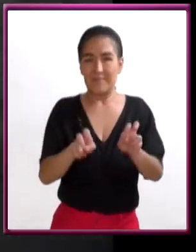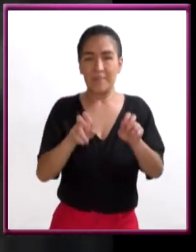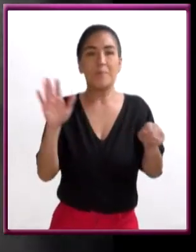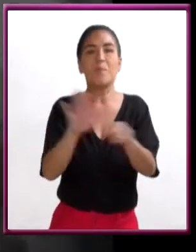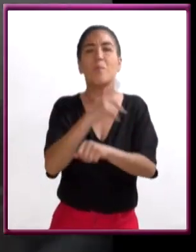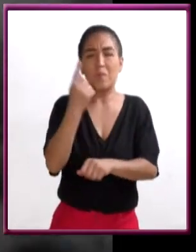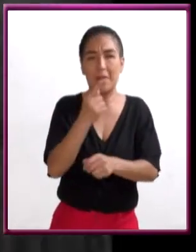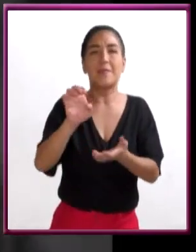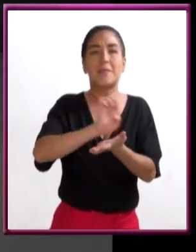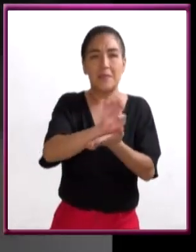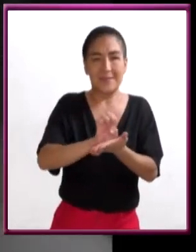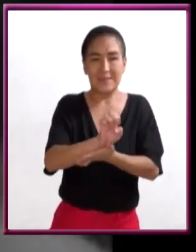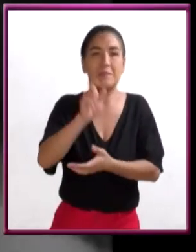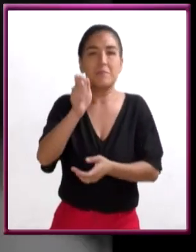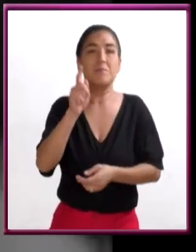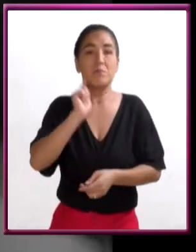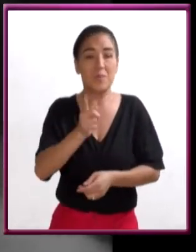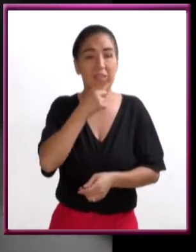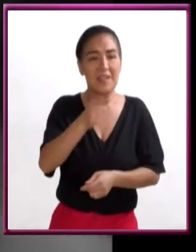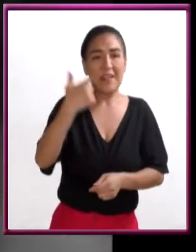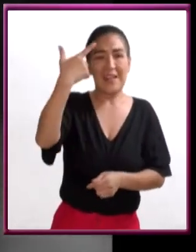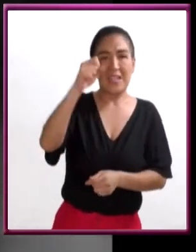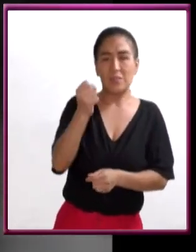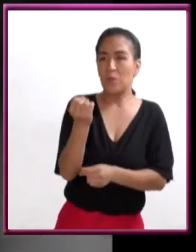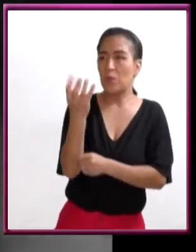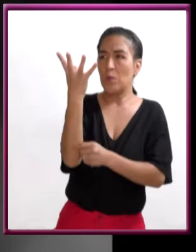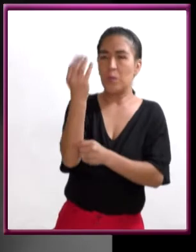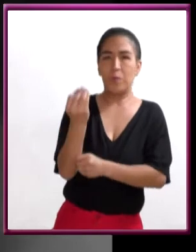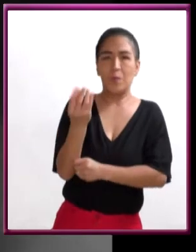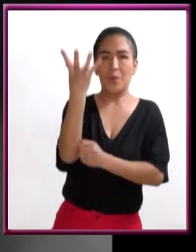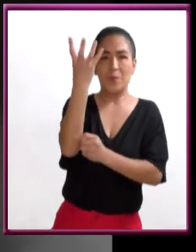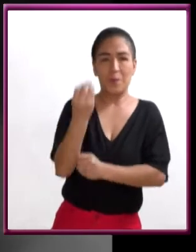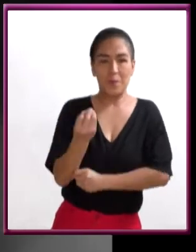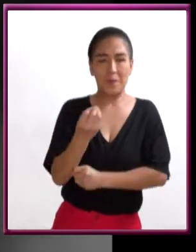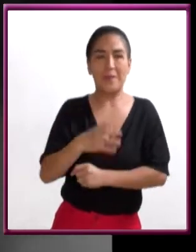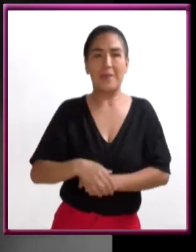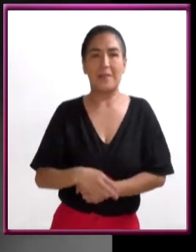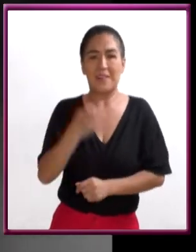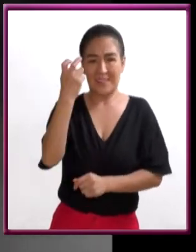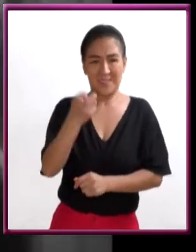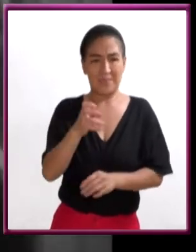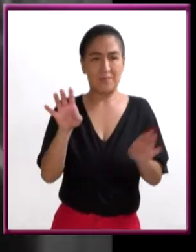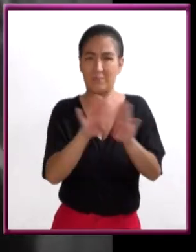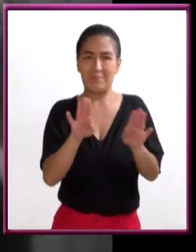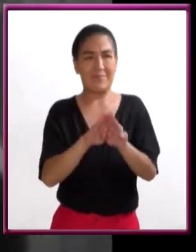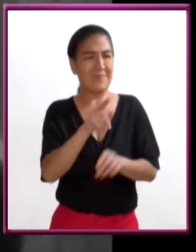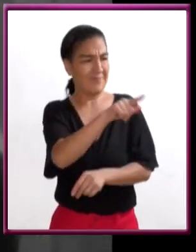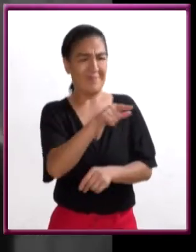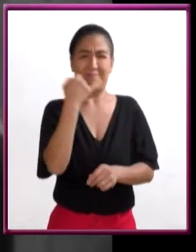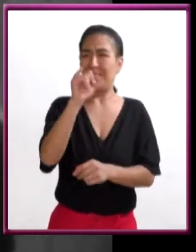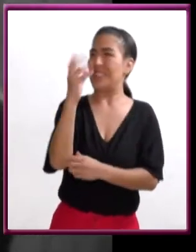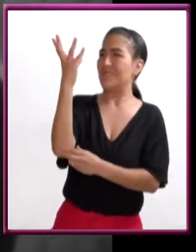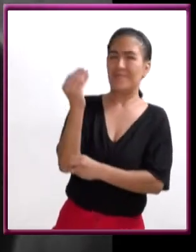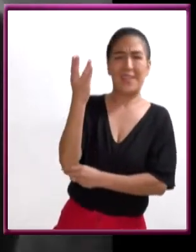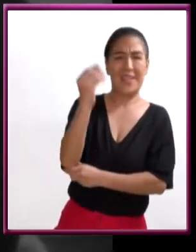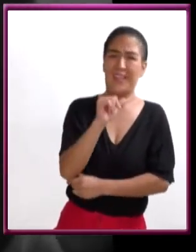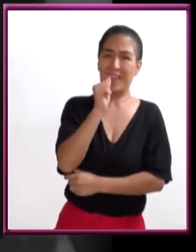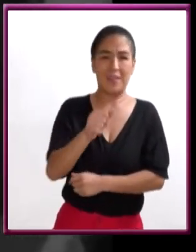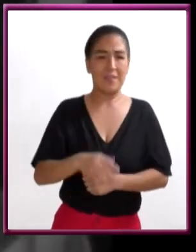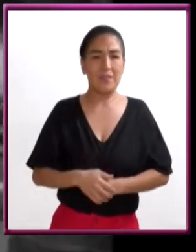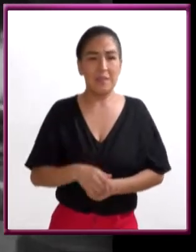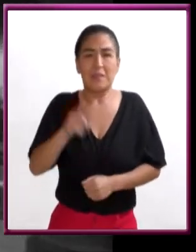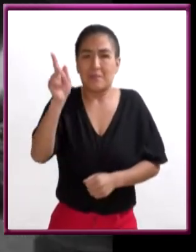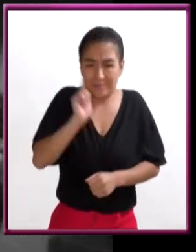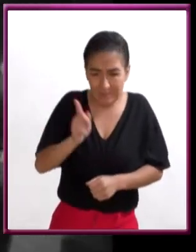título porque en una escena ella dice que las lámparas de gas se están apagando. Él niega que las lámparas de gas se estén